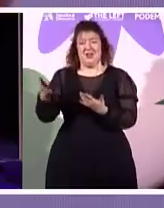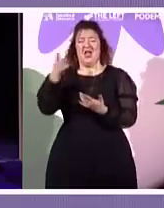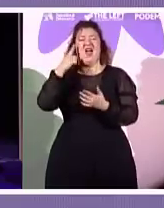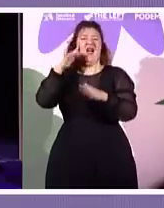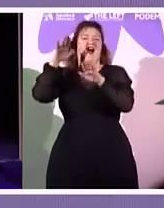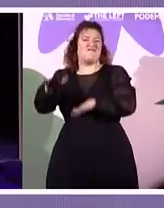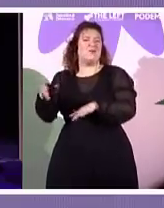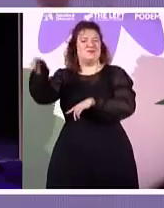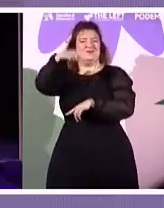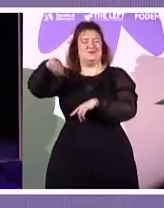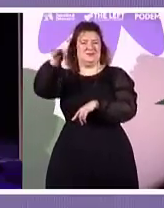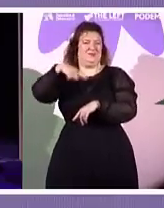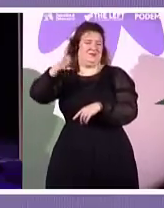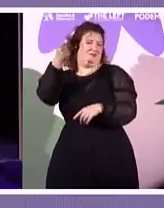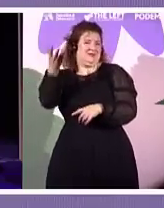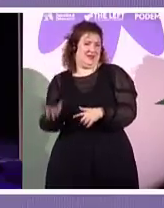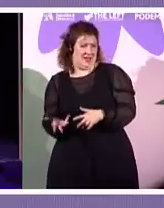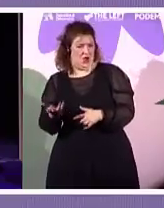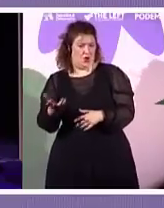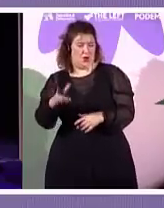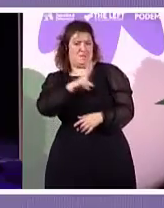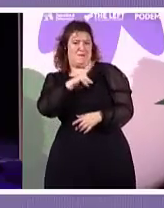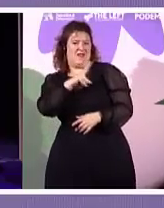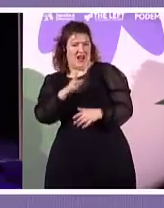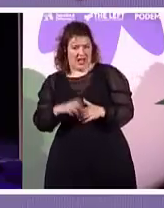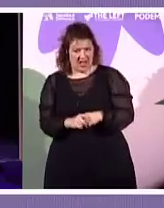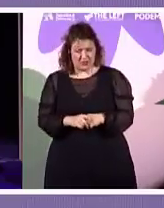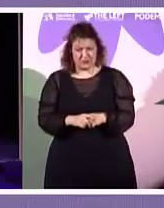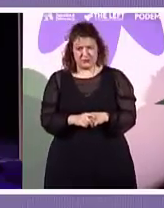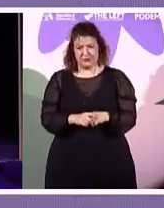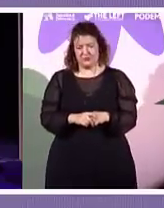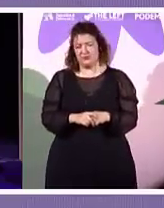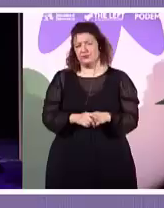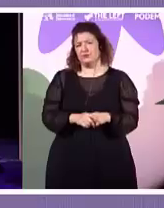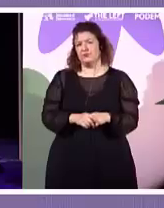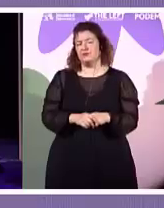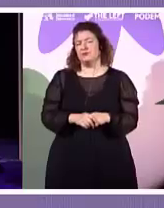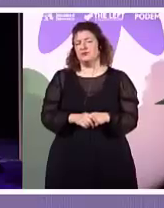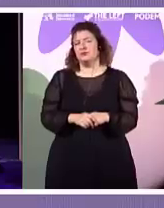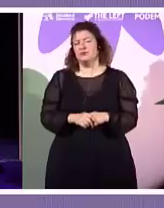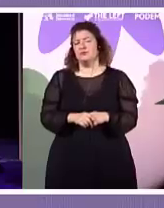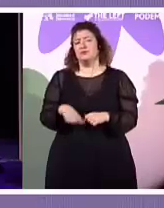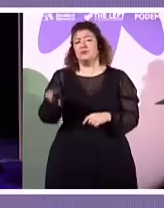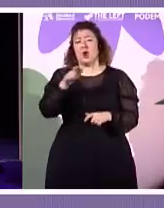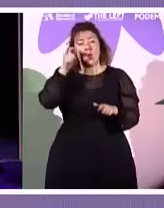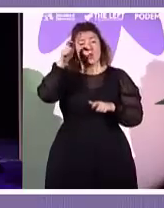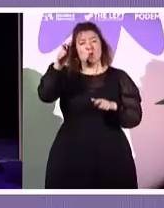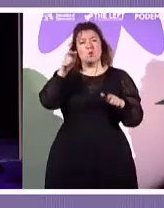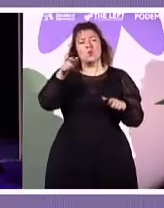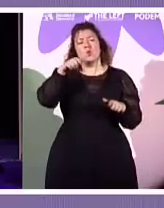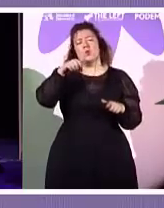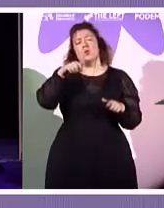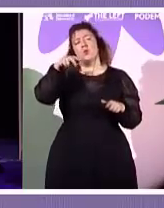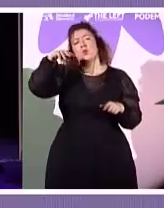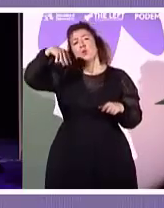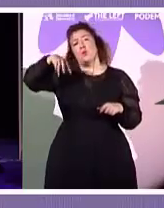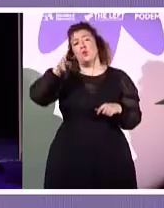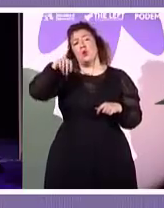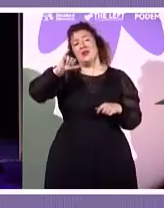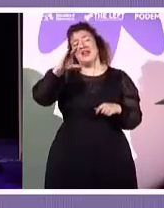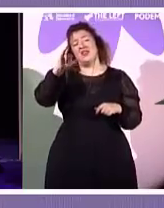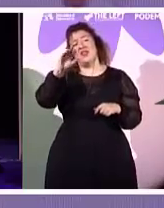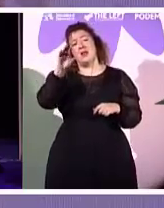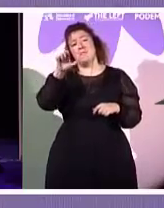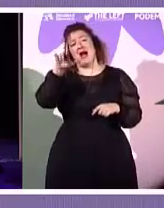la tarea de que el municipalismo se convierta en una realidad estable en nuestro país que